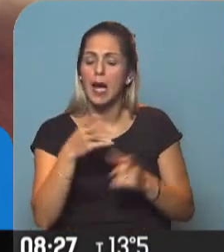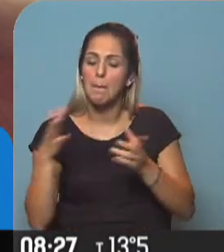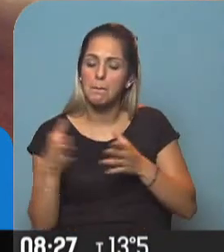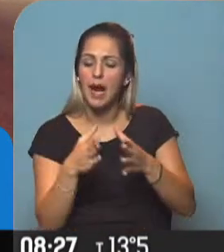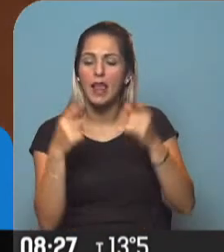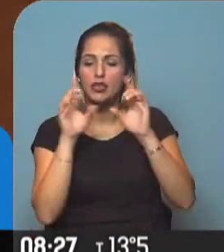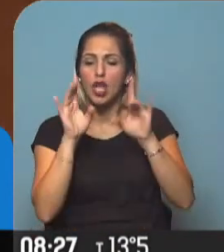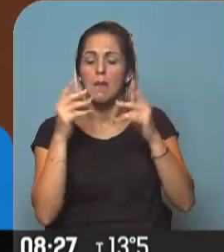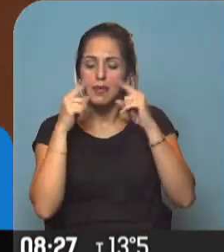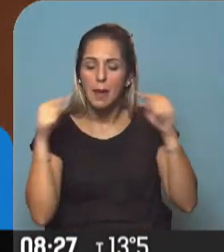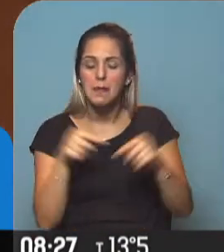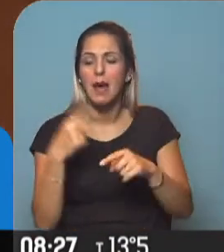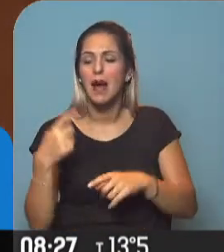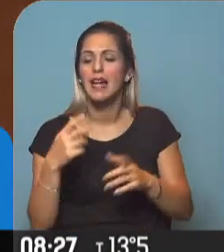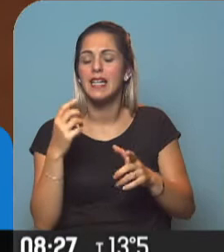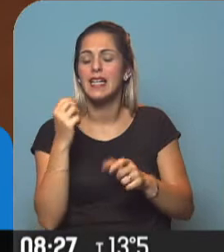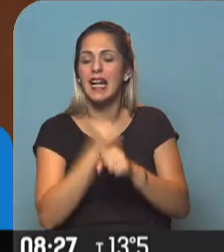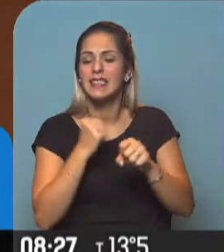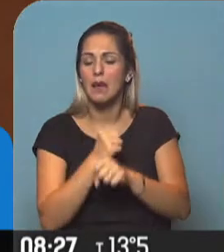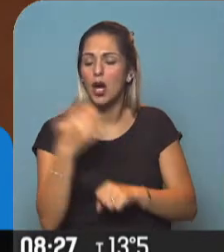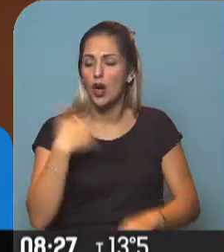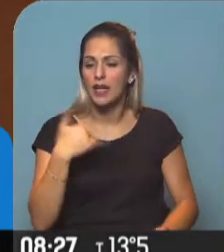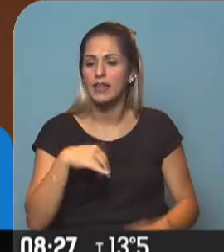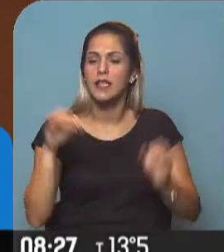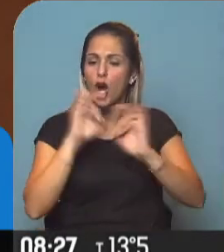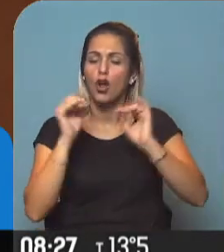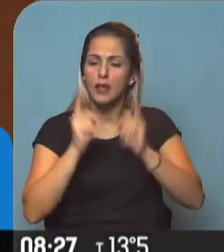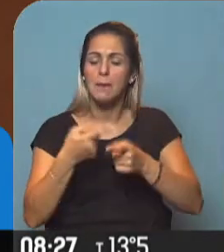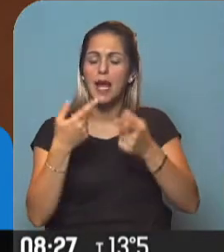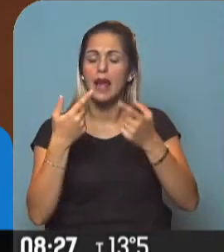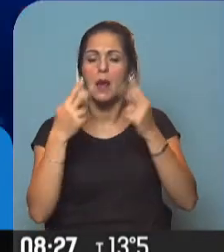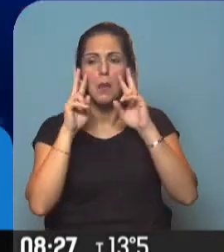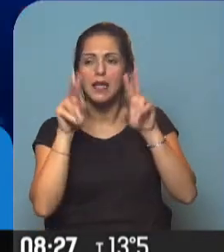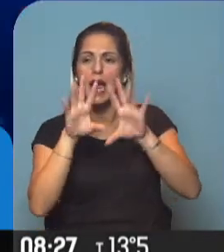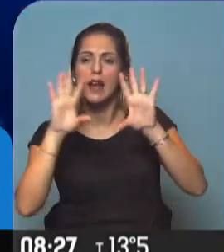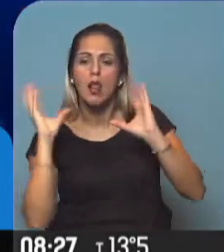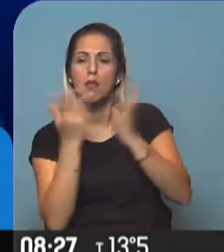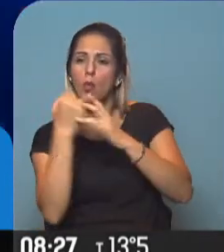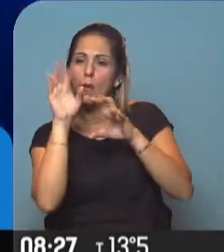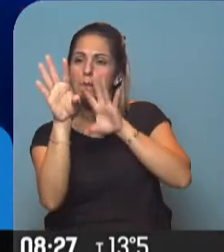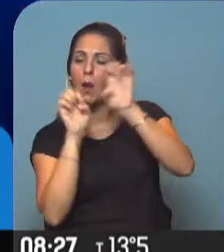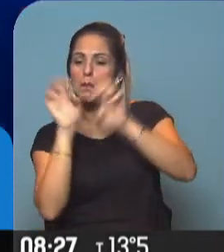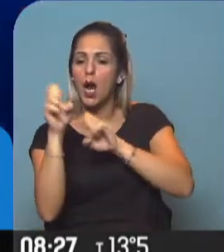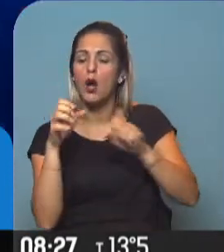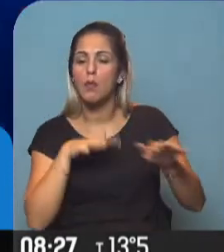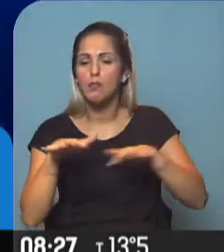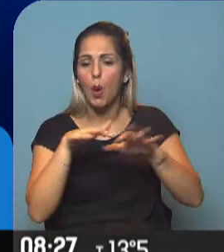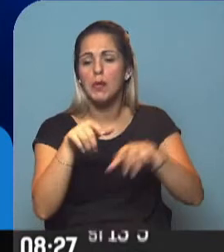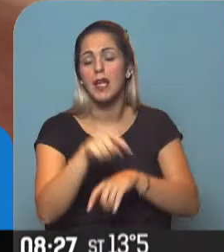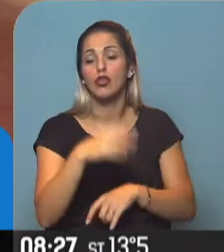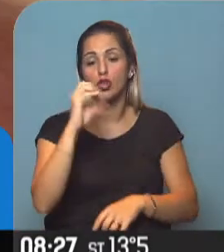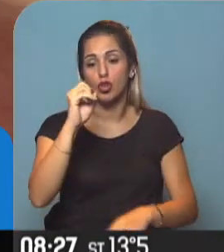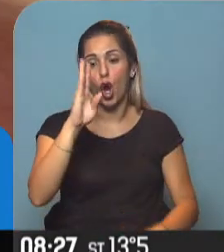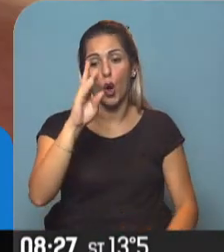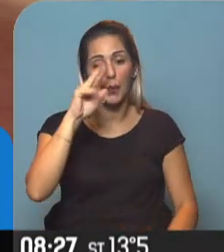solamente la actividad sindical argentina o ya están mirando al mundo para tomar cosas el movimiento obrero siempre fue internacionalista de hecho